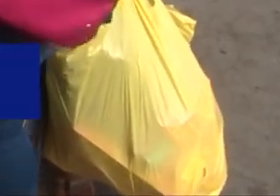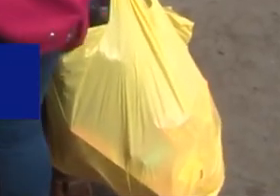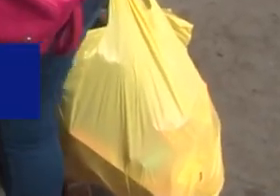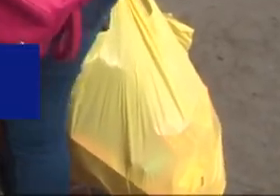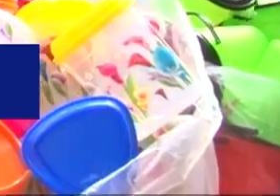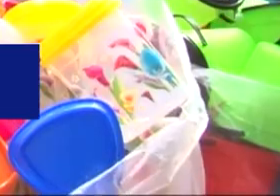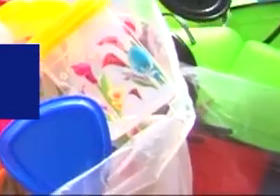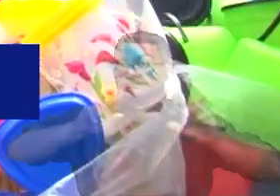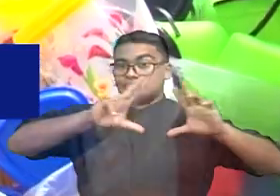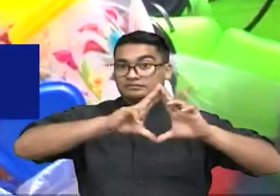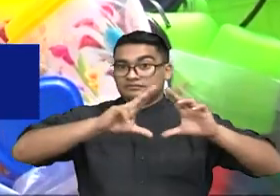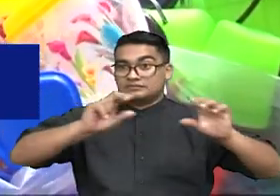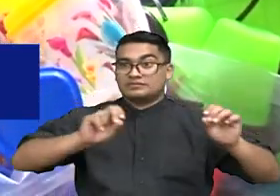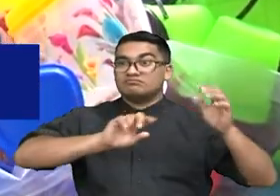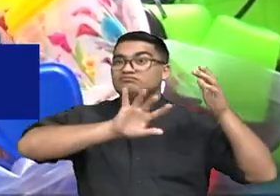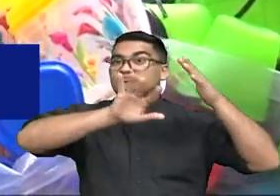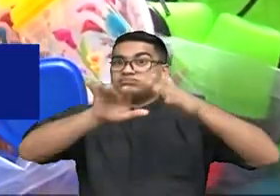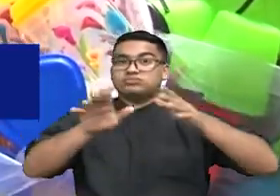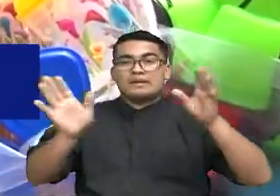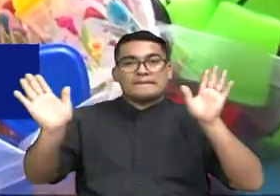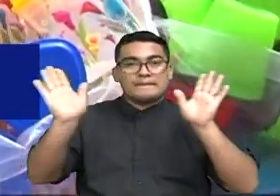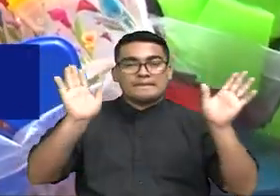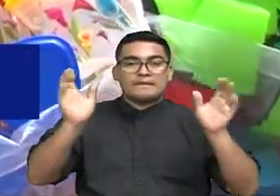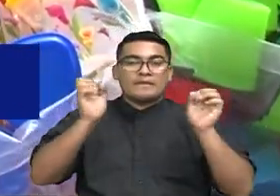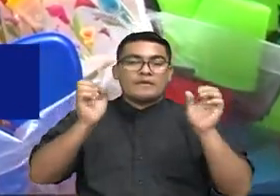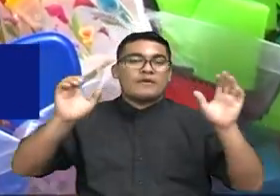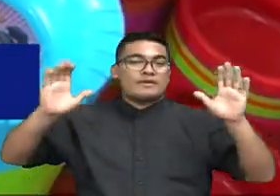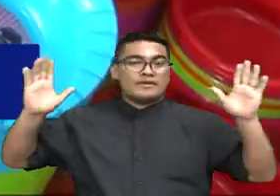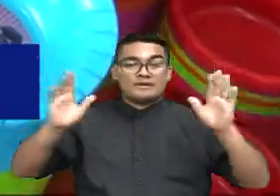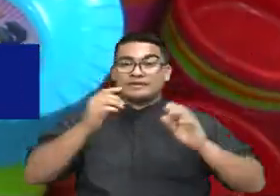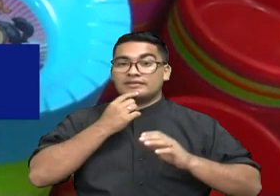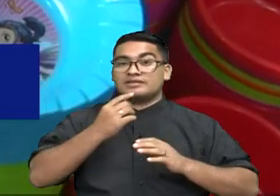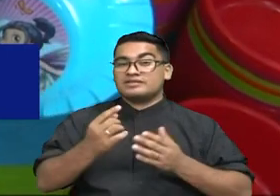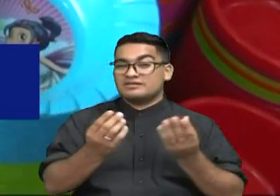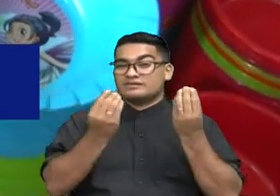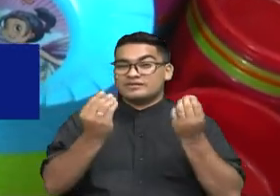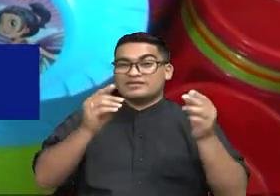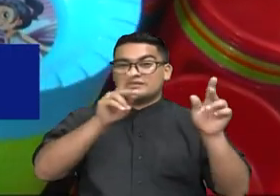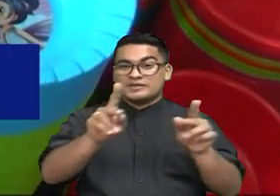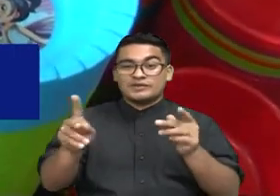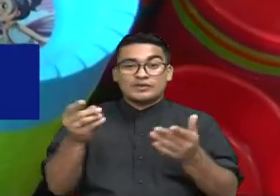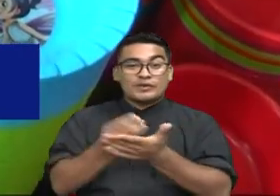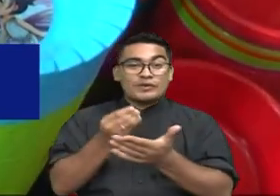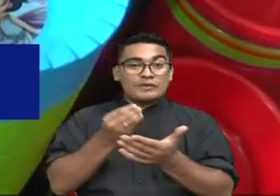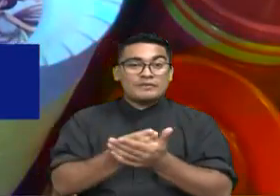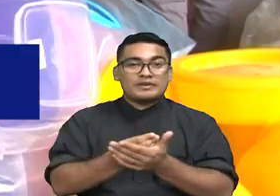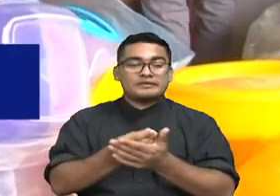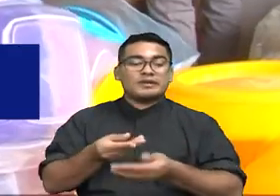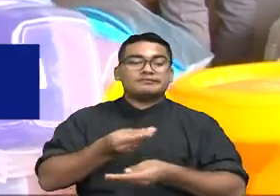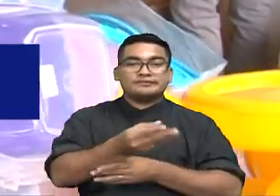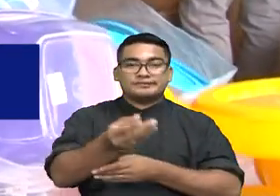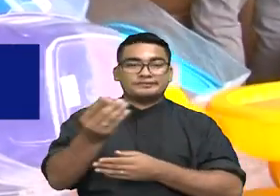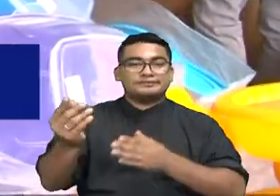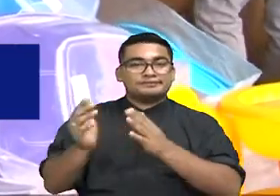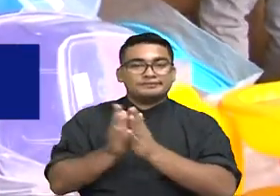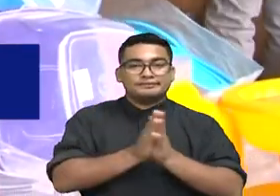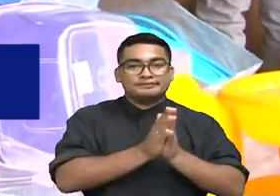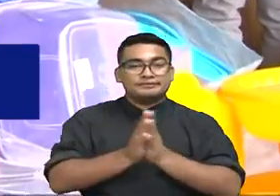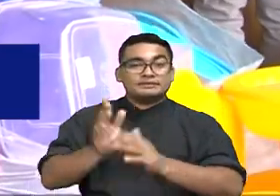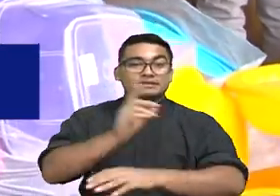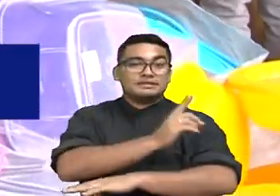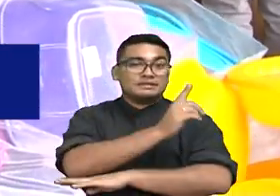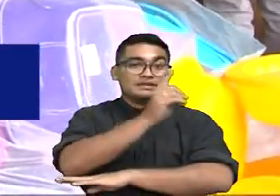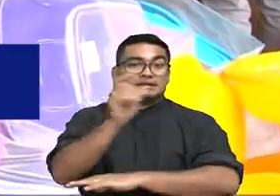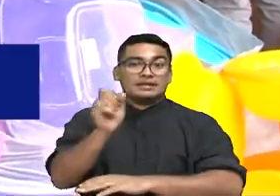Nicaragüenses abarrotan el mercado más grande de Centroamérica. Muchos completan comprando lo que darán como brindis el Día de